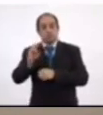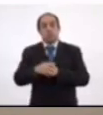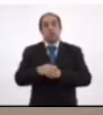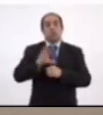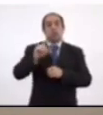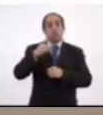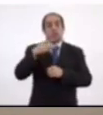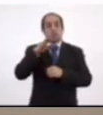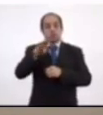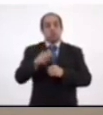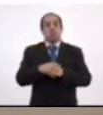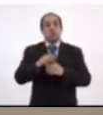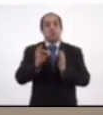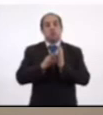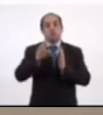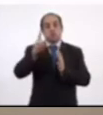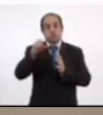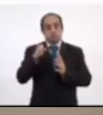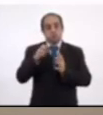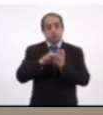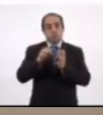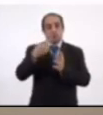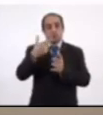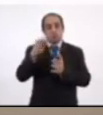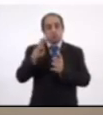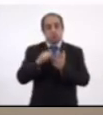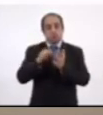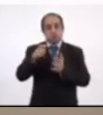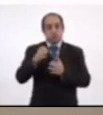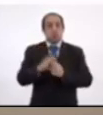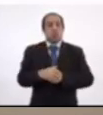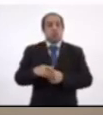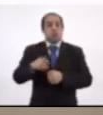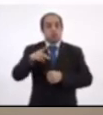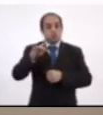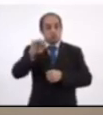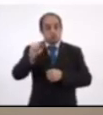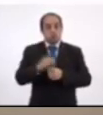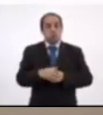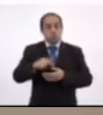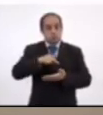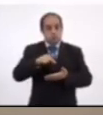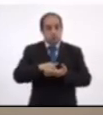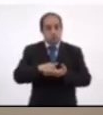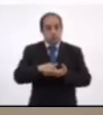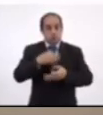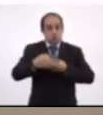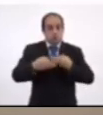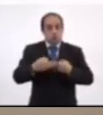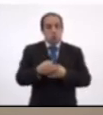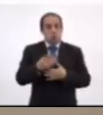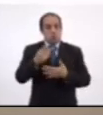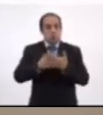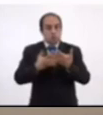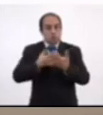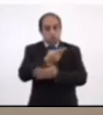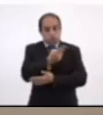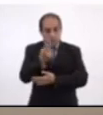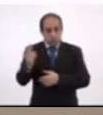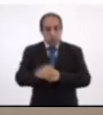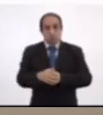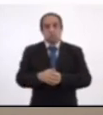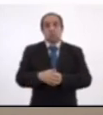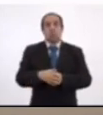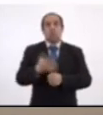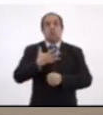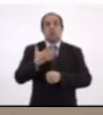covid19.cdmx.gov.mx, los macroquioscos, centros de salud, plazas comerciales, unidades médico-familiares, toda la infraestructura que tenemos para ustedes. Estamos haciendo hoy cerca